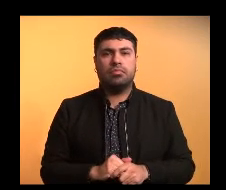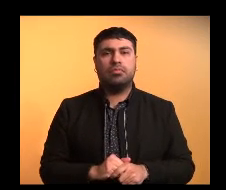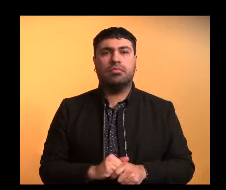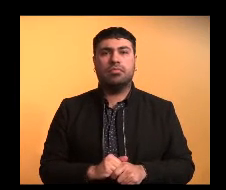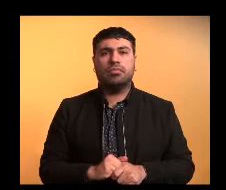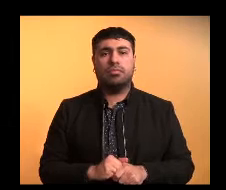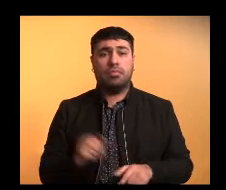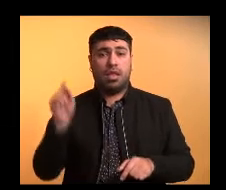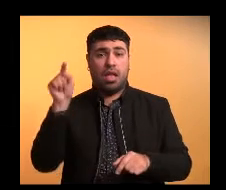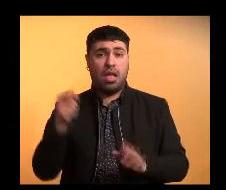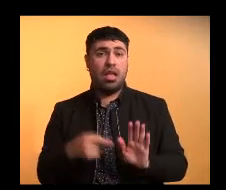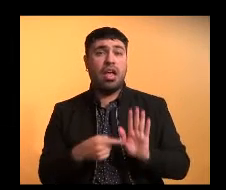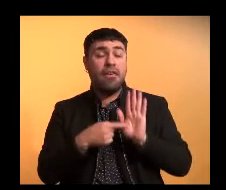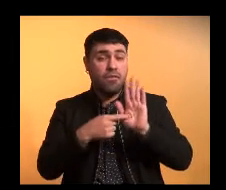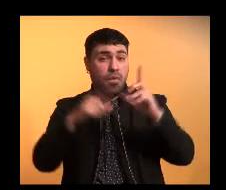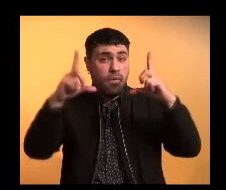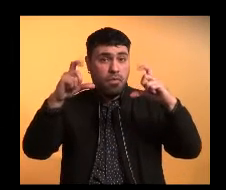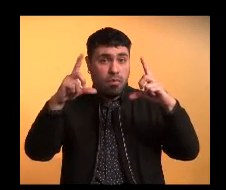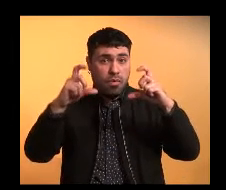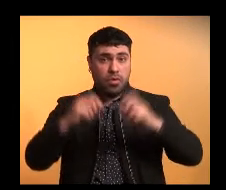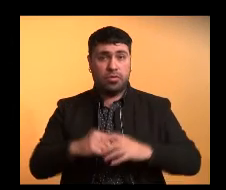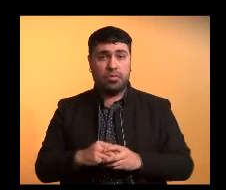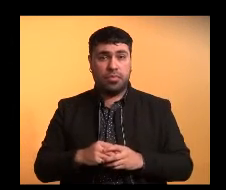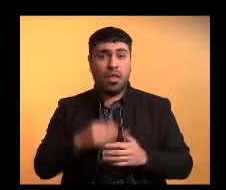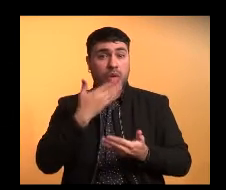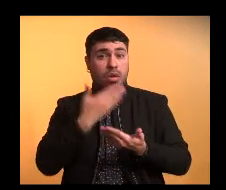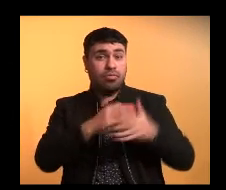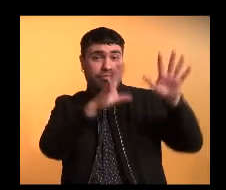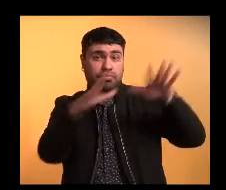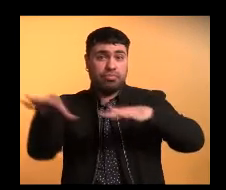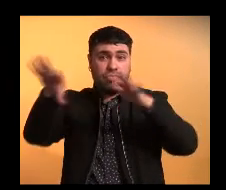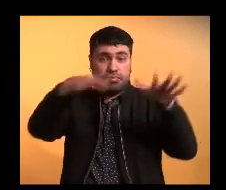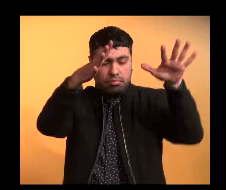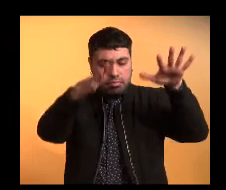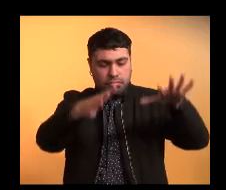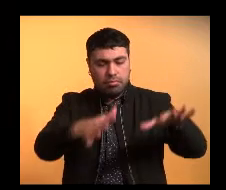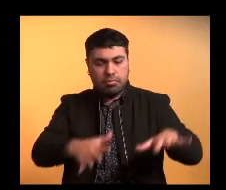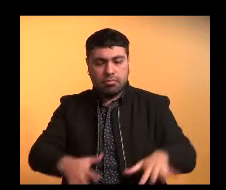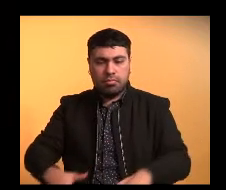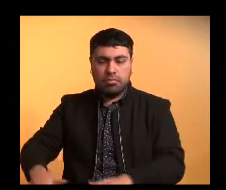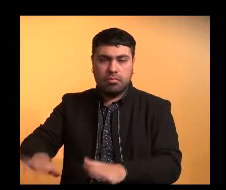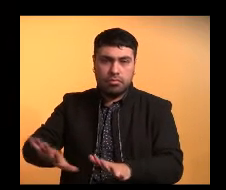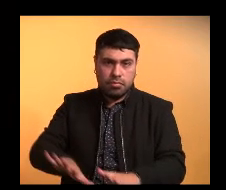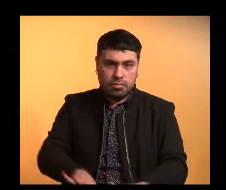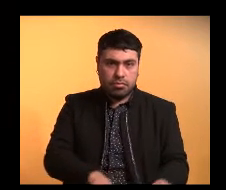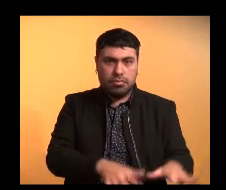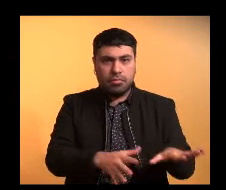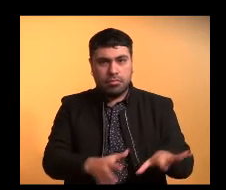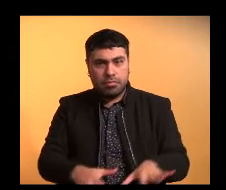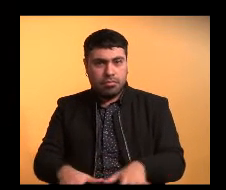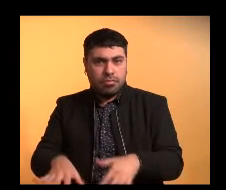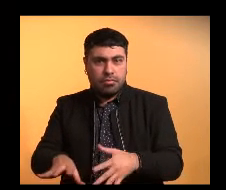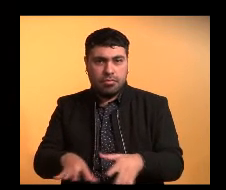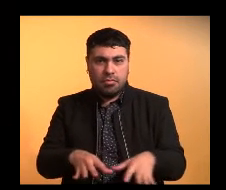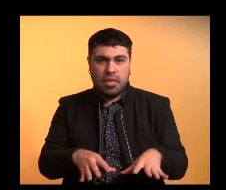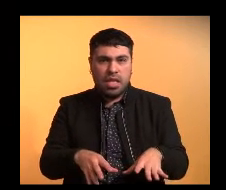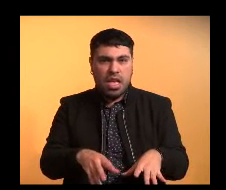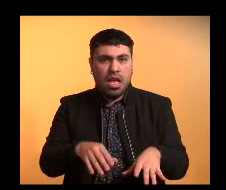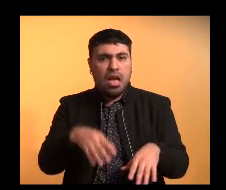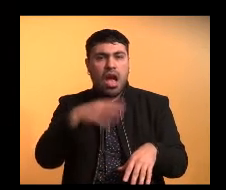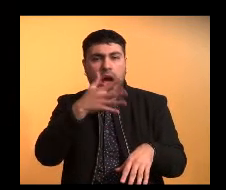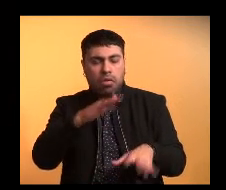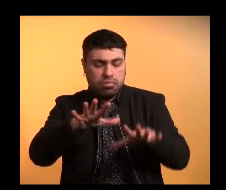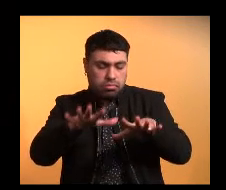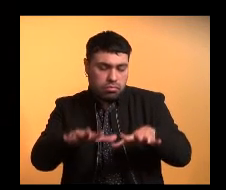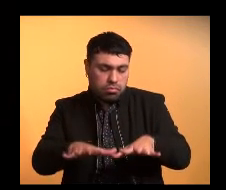Esta es una fotografía de una poza de marea. Cuando baja la marea, ¿cierto? Hay algunas zonas donde se aposa agua de mar. Bueno, y en esas